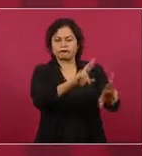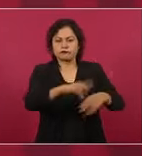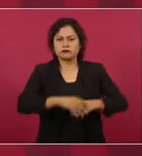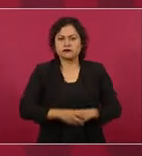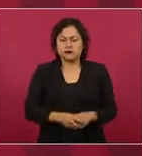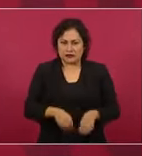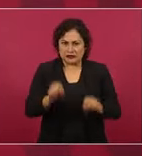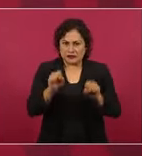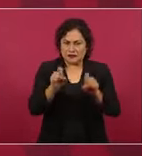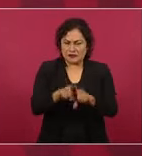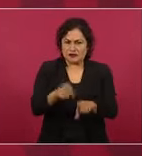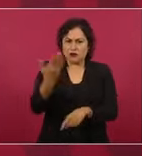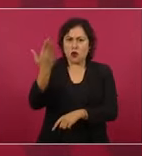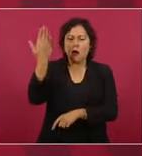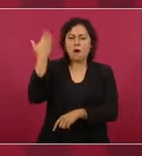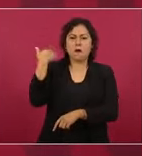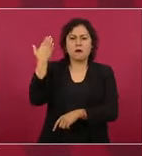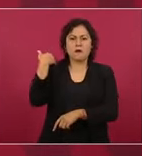de